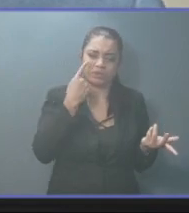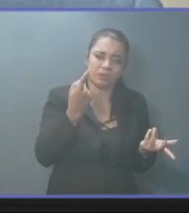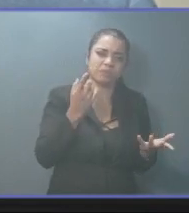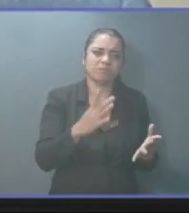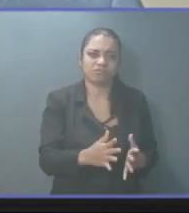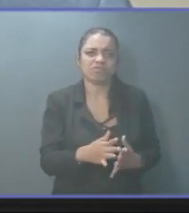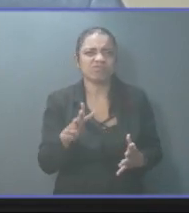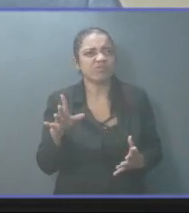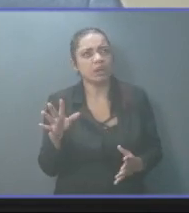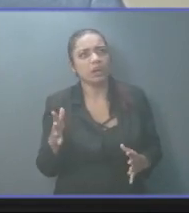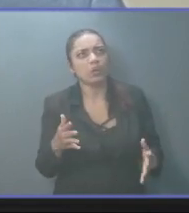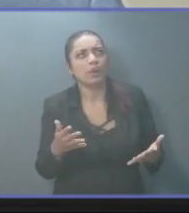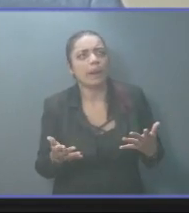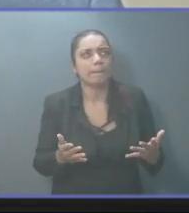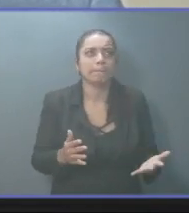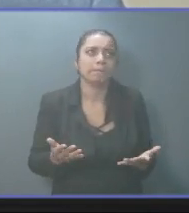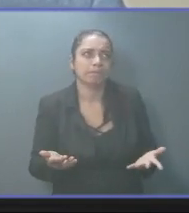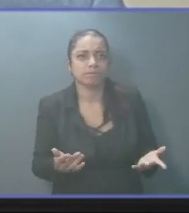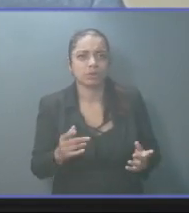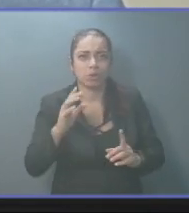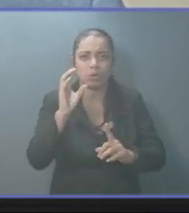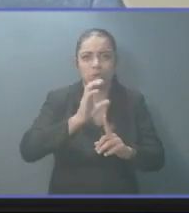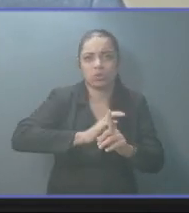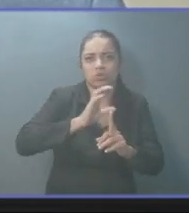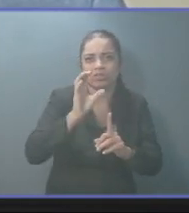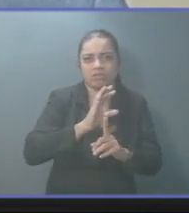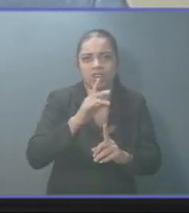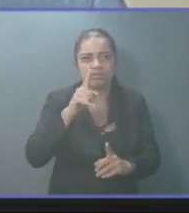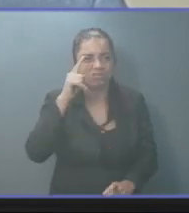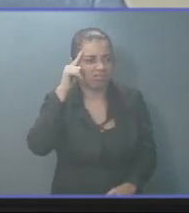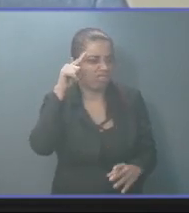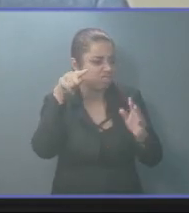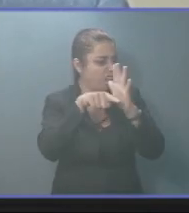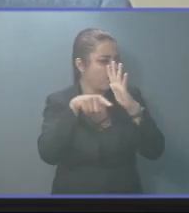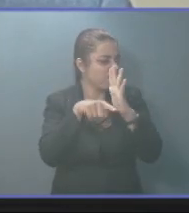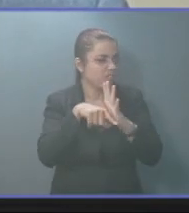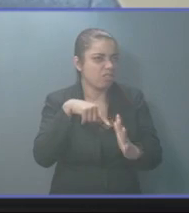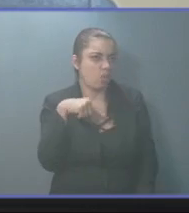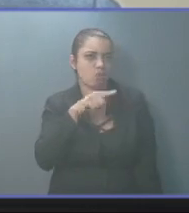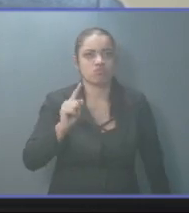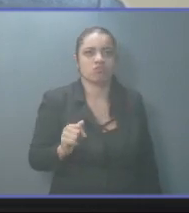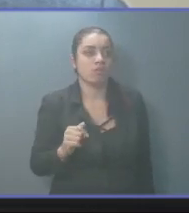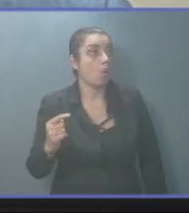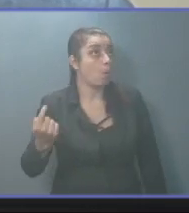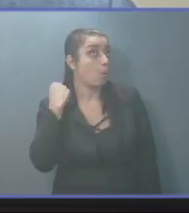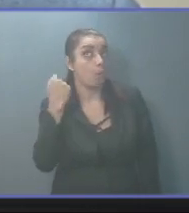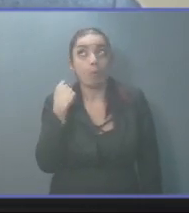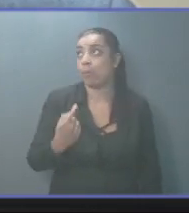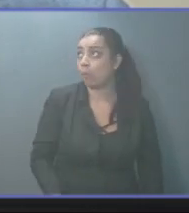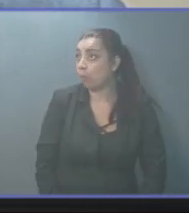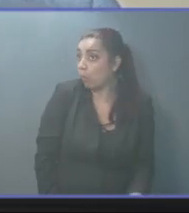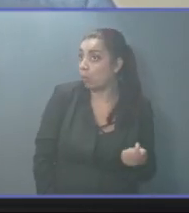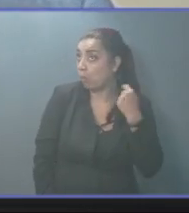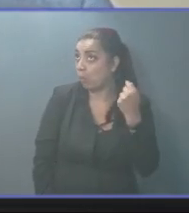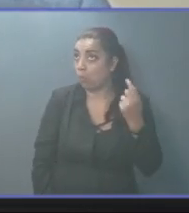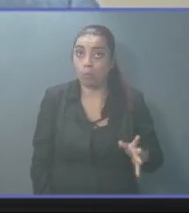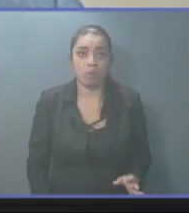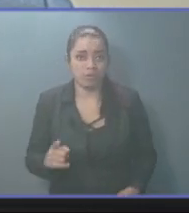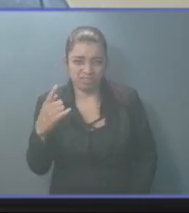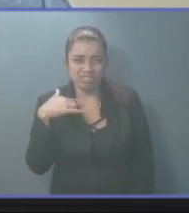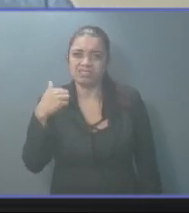hay una conducta de denegación y de evasión permanente de parte